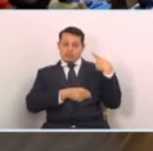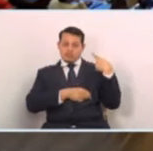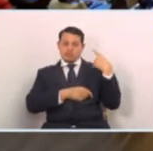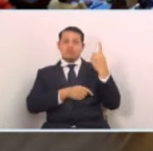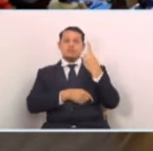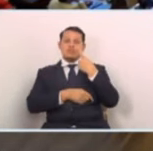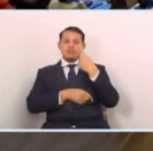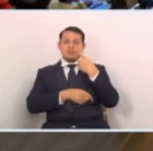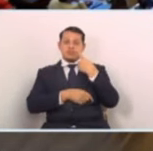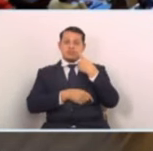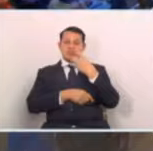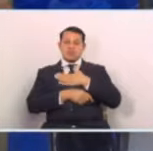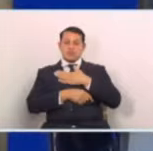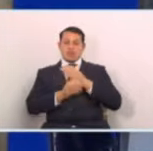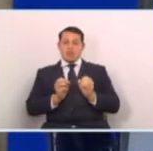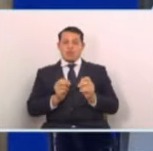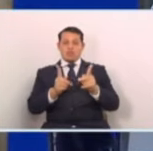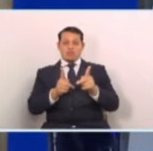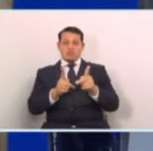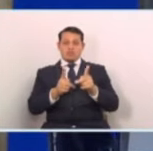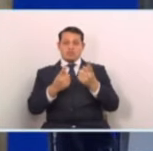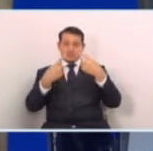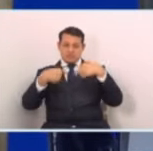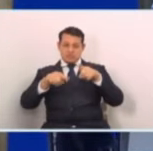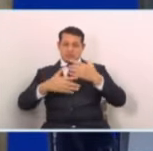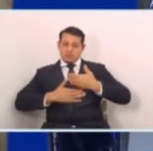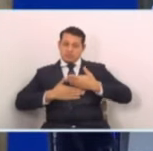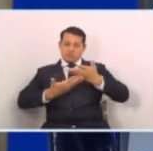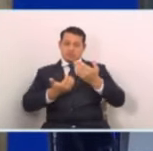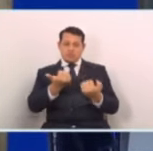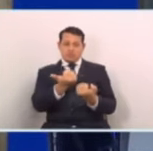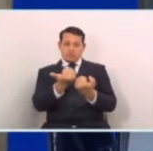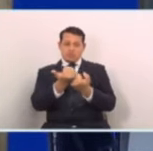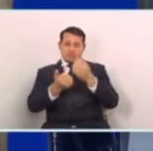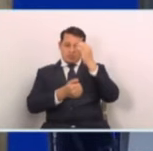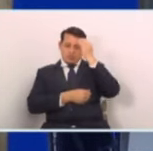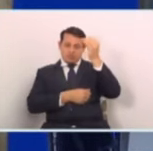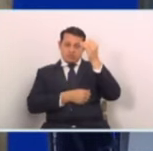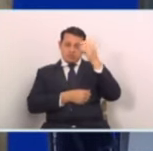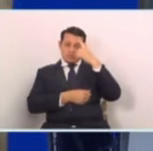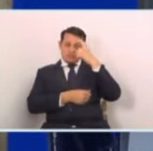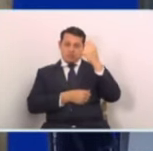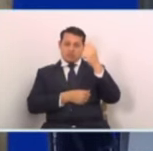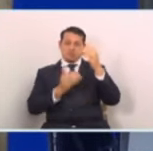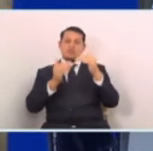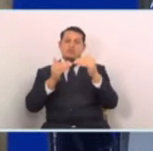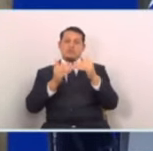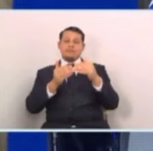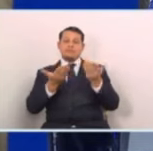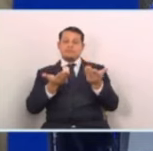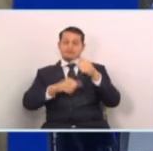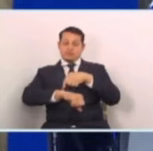directiva, donde van a tener la oportunidad de seguir brindando sus aportes y sus conocimientos. Así